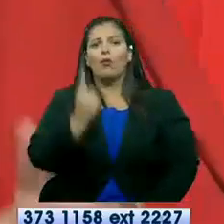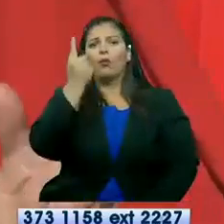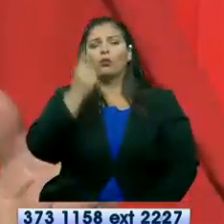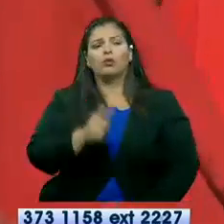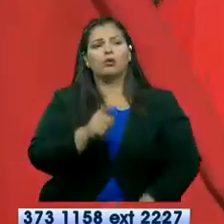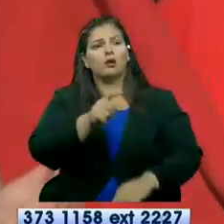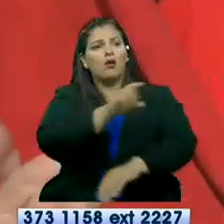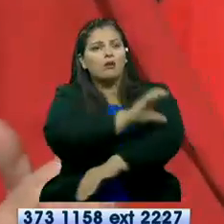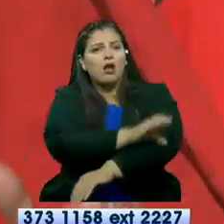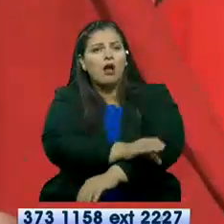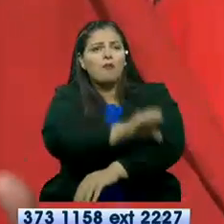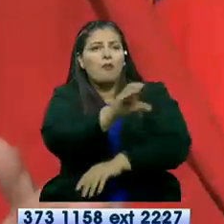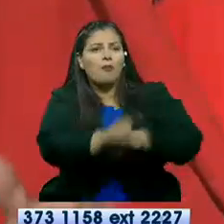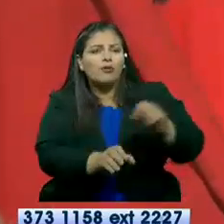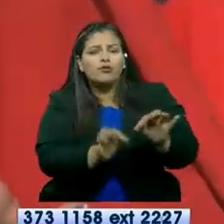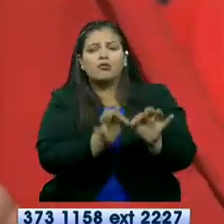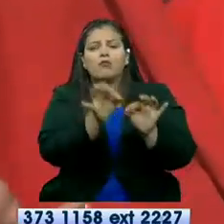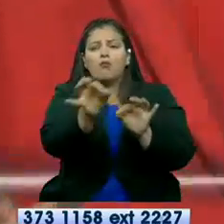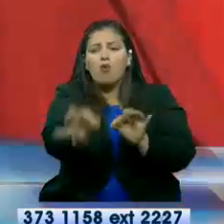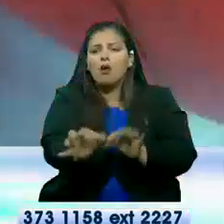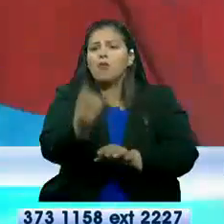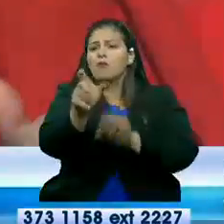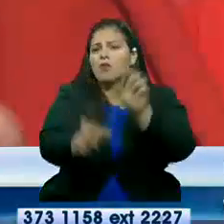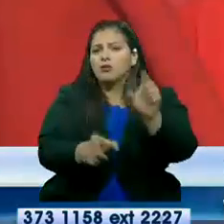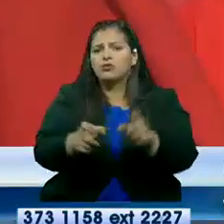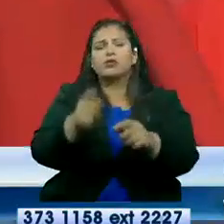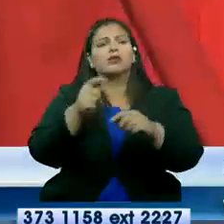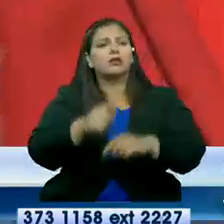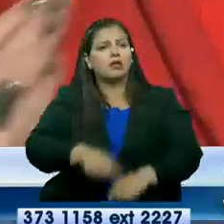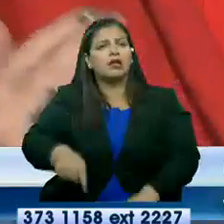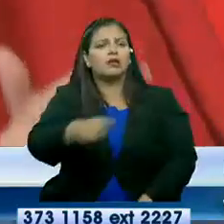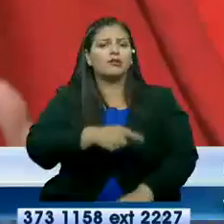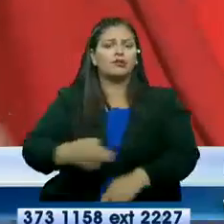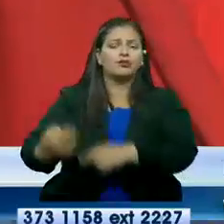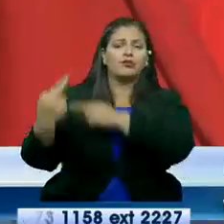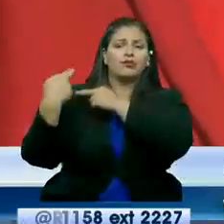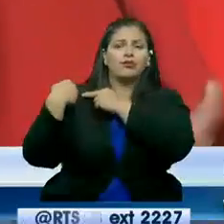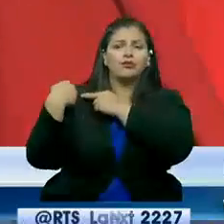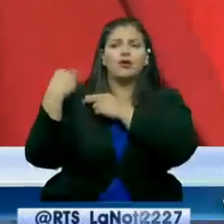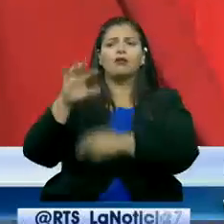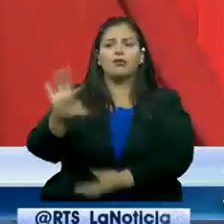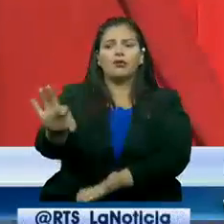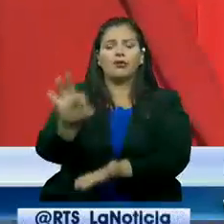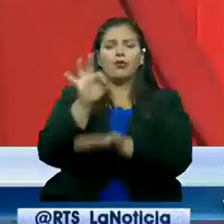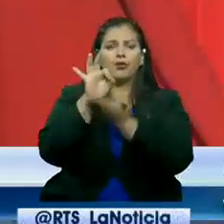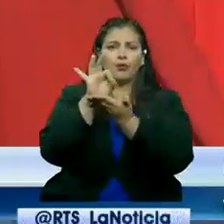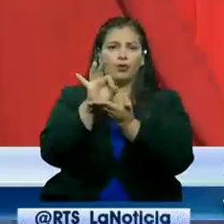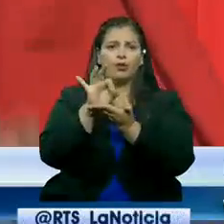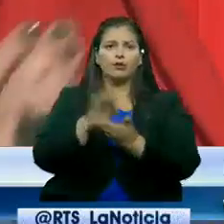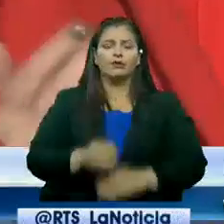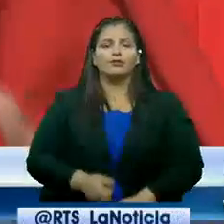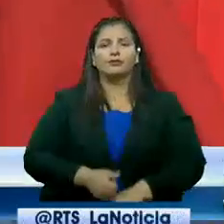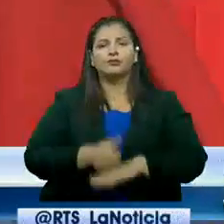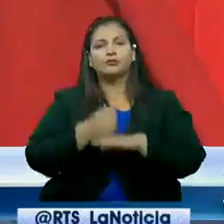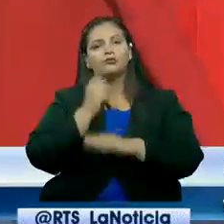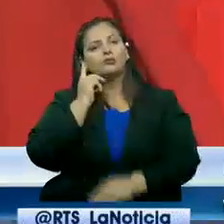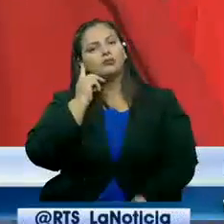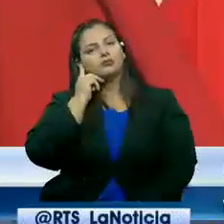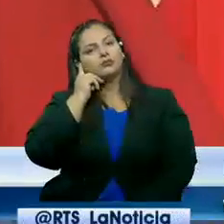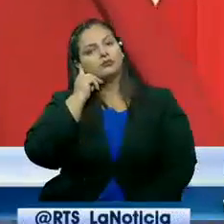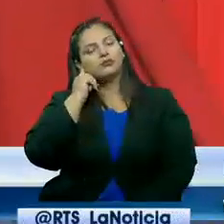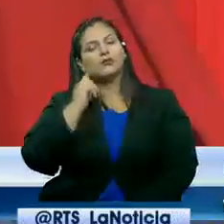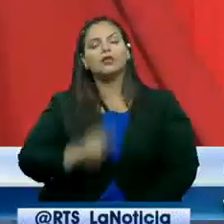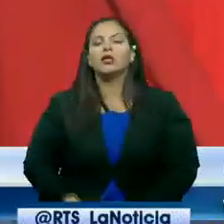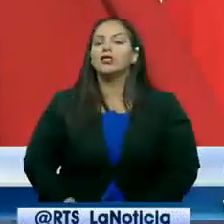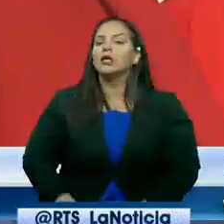formación político-administrativa del territorio ecuatoriano, que está dada por el gobierno central, las regiones cuando los hubiere, las provincias, los cantones